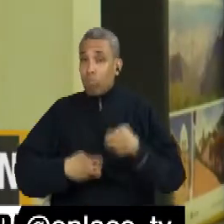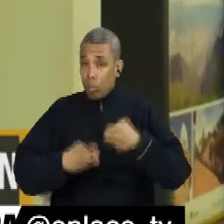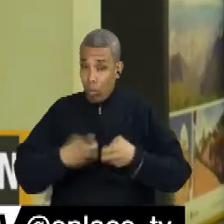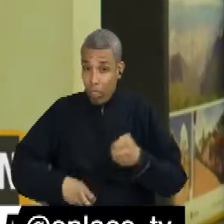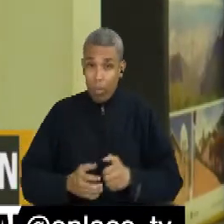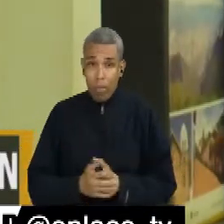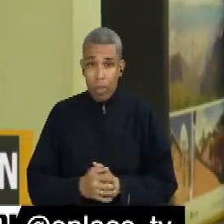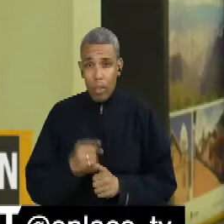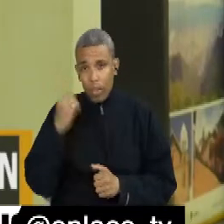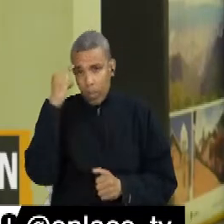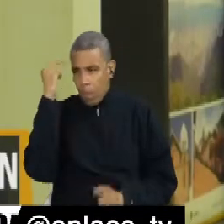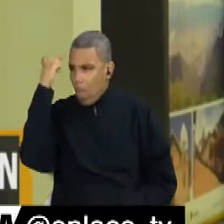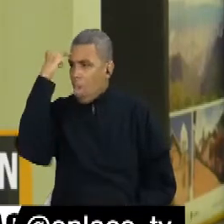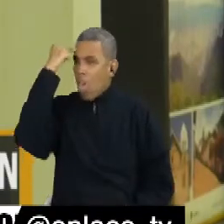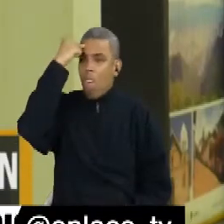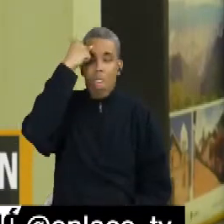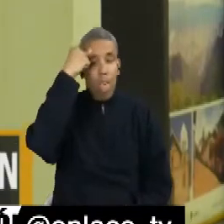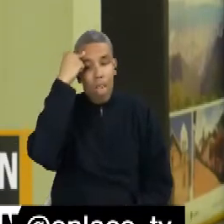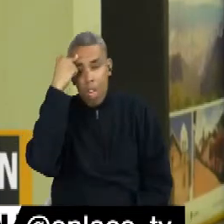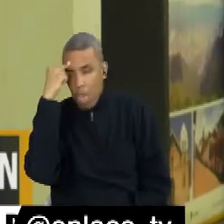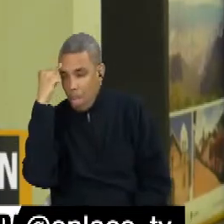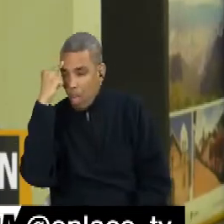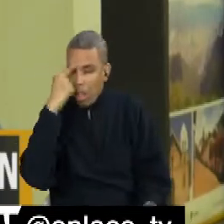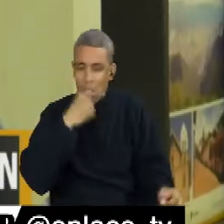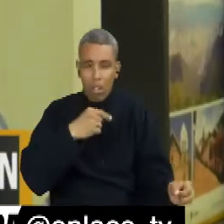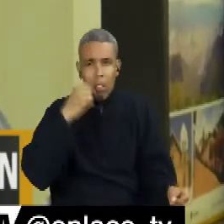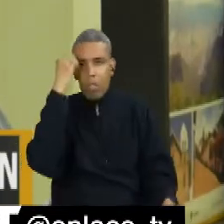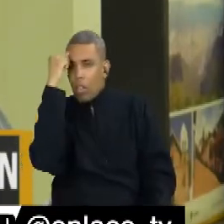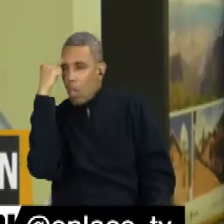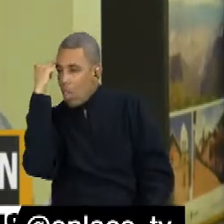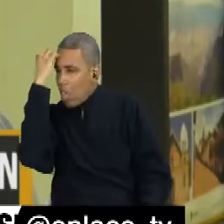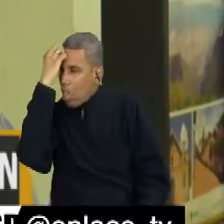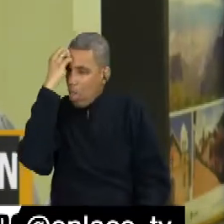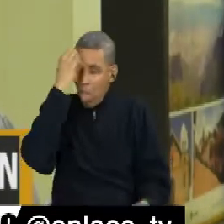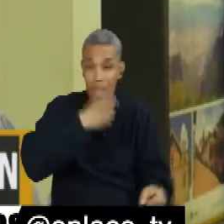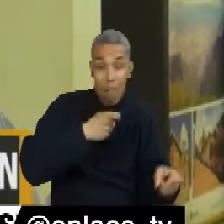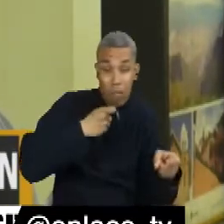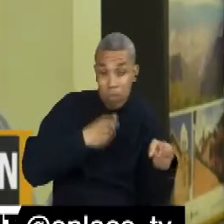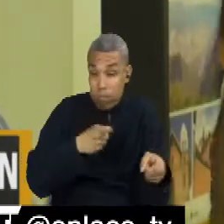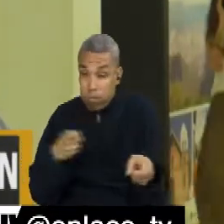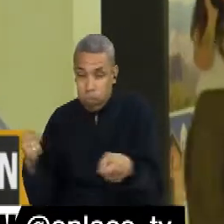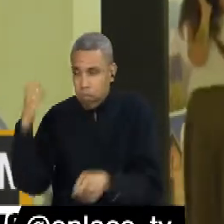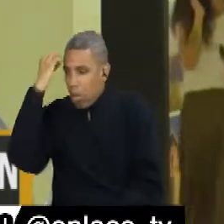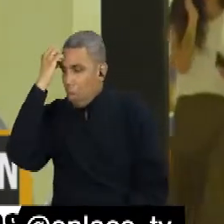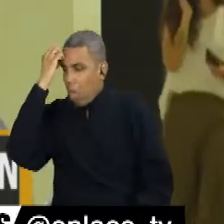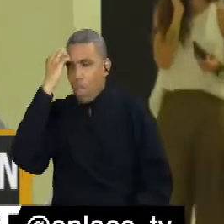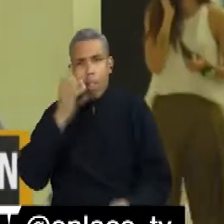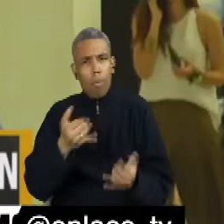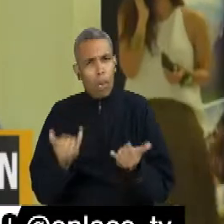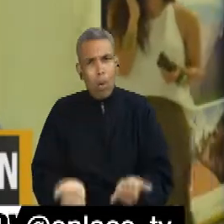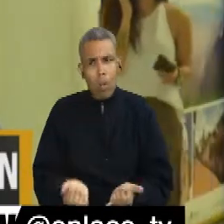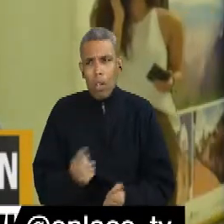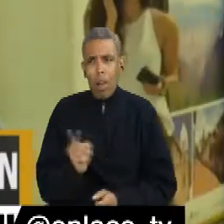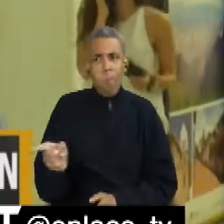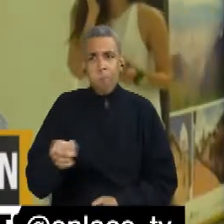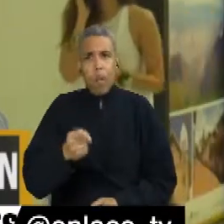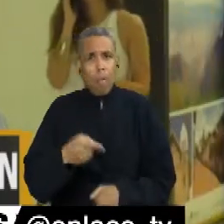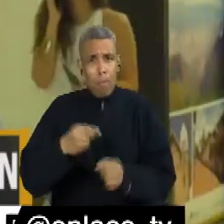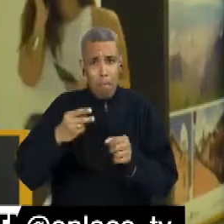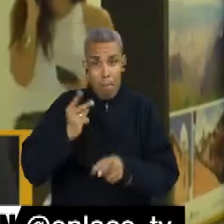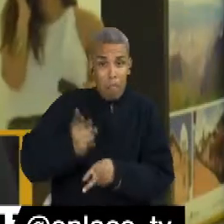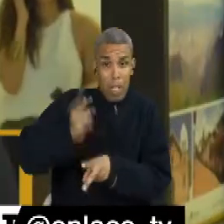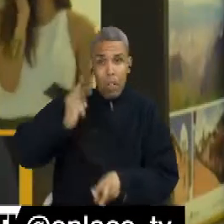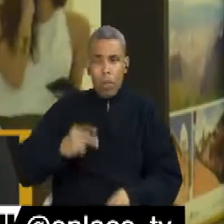están afectadas psicológicamente, no representan un riesgo para nadie, ni para su familia, ni para la comunidad, ni para los empresarios que le